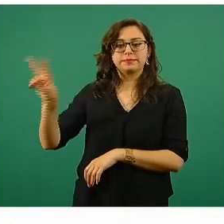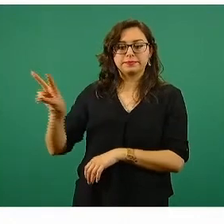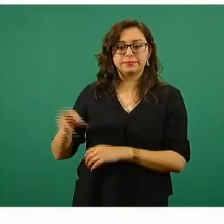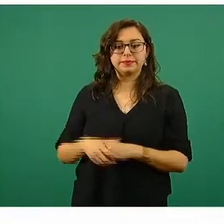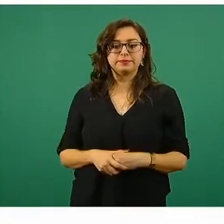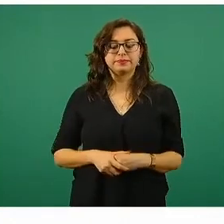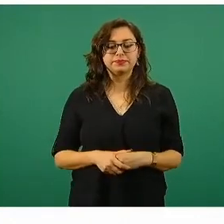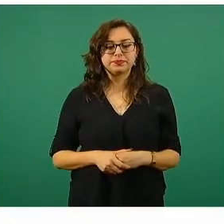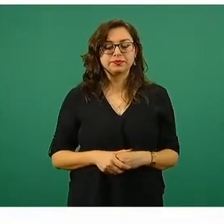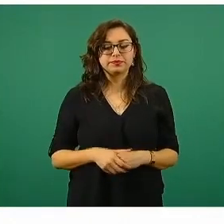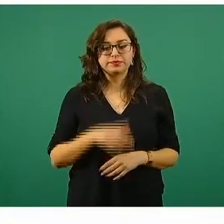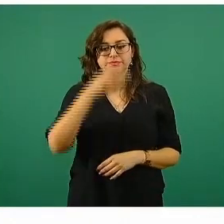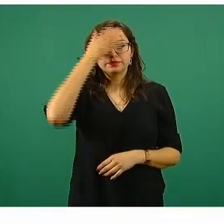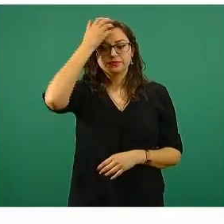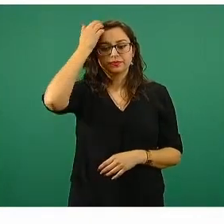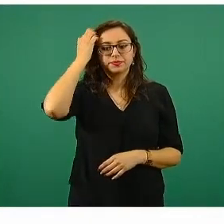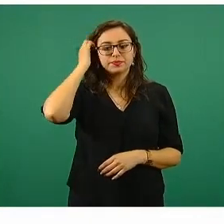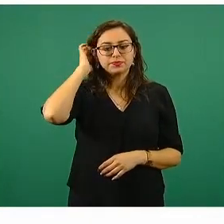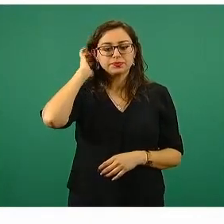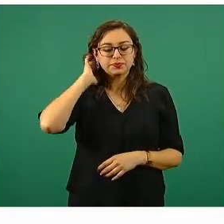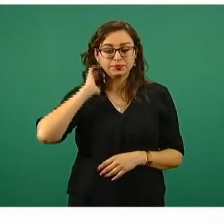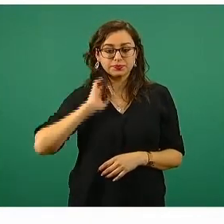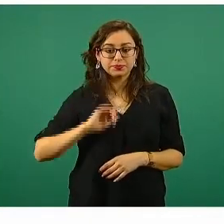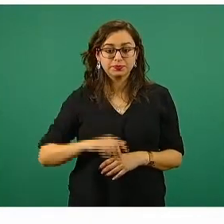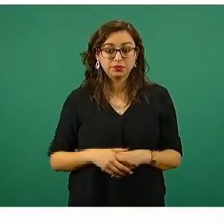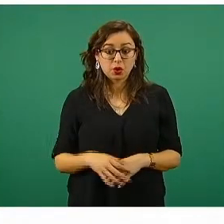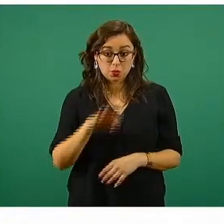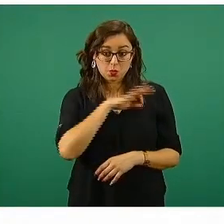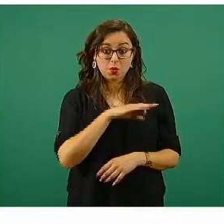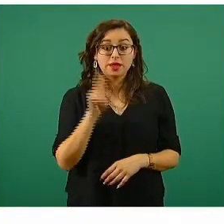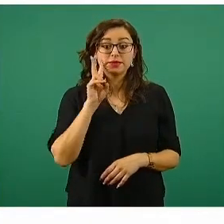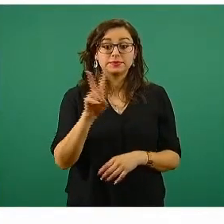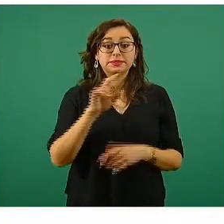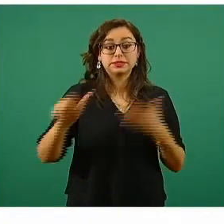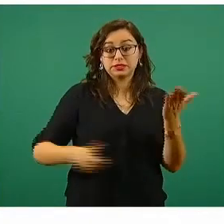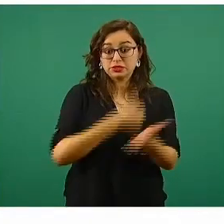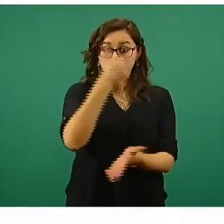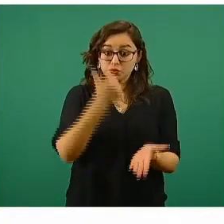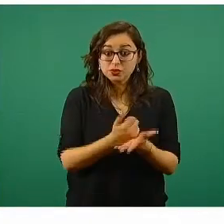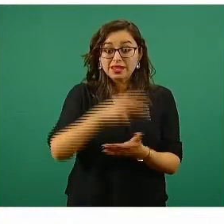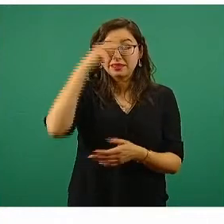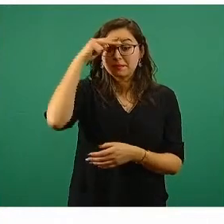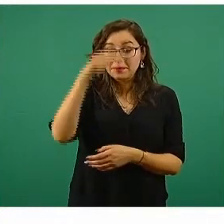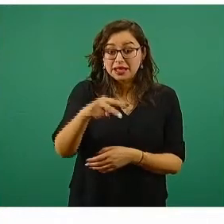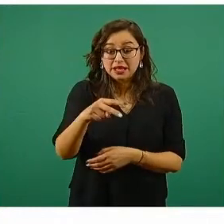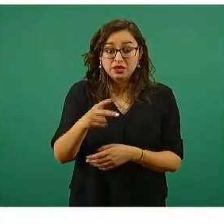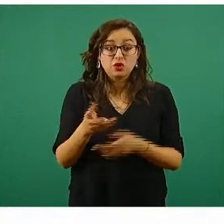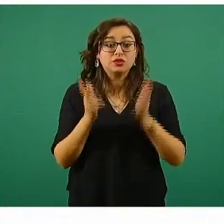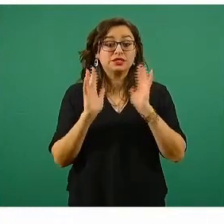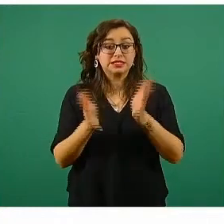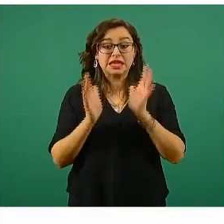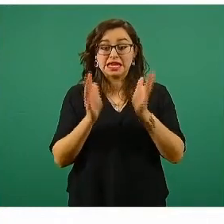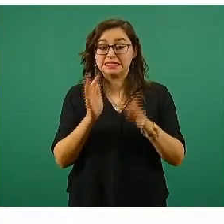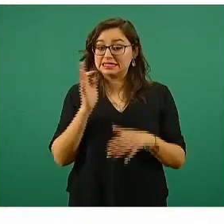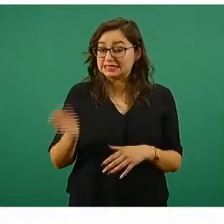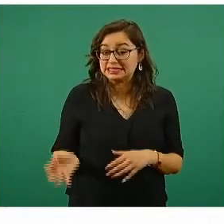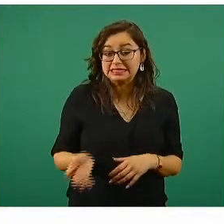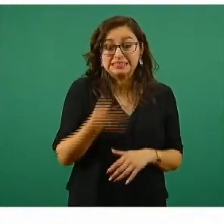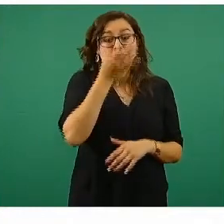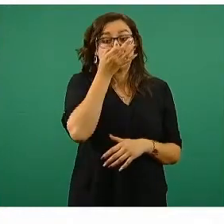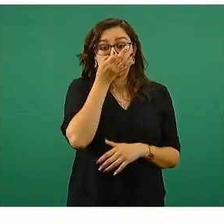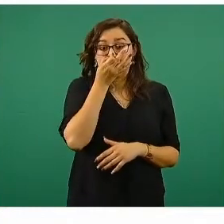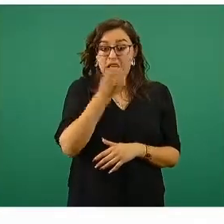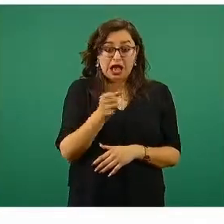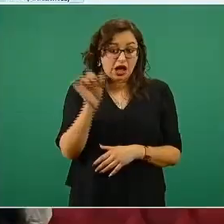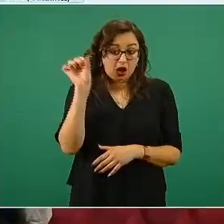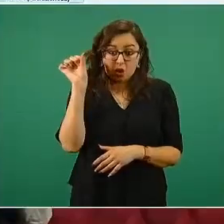entidades federativas, y veamos cómo, por ejemplo, la Ciudad de México está ya prácticamente, y es posible que el día de hoy, ya